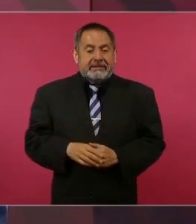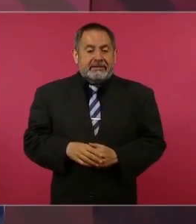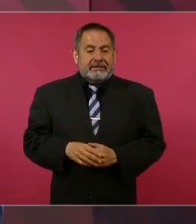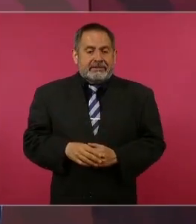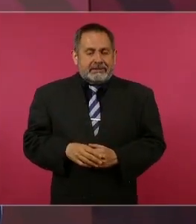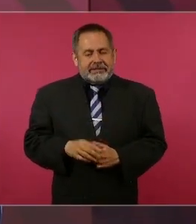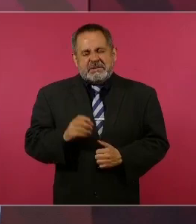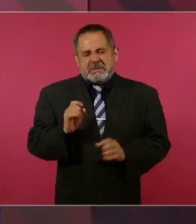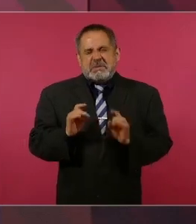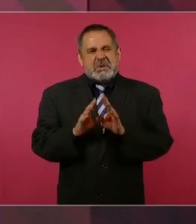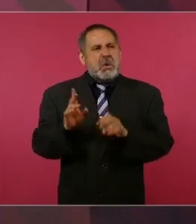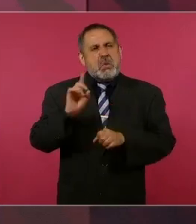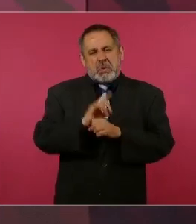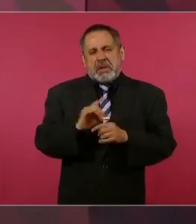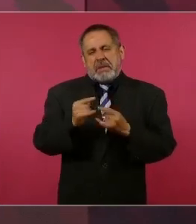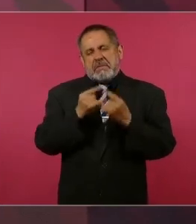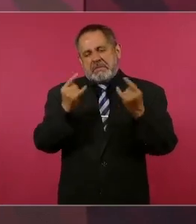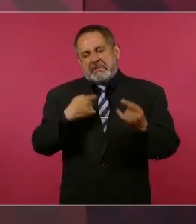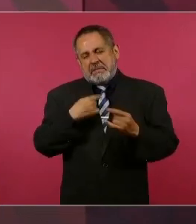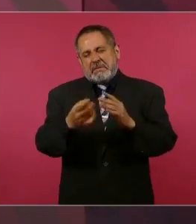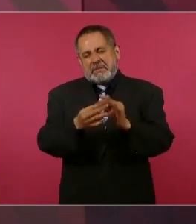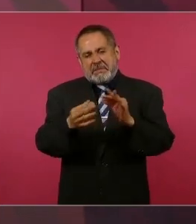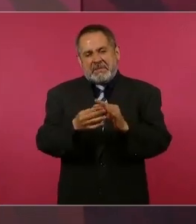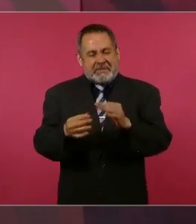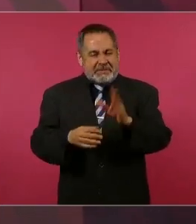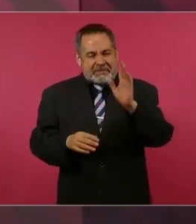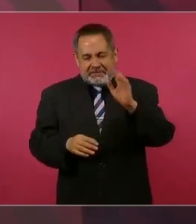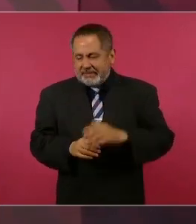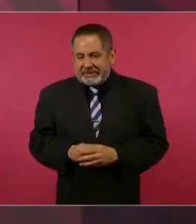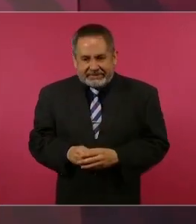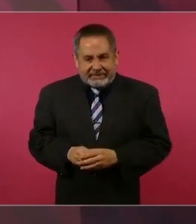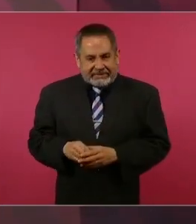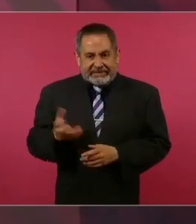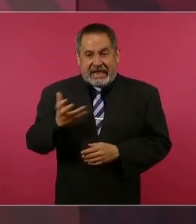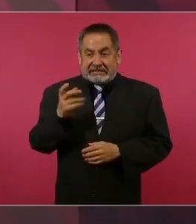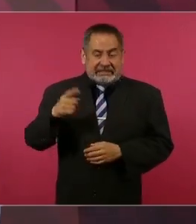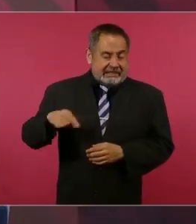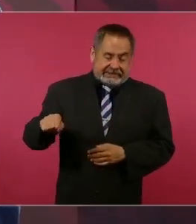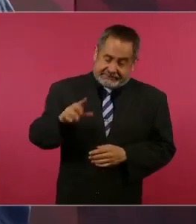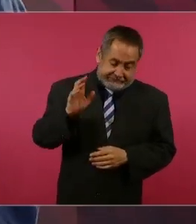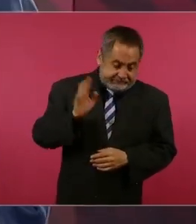algún día les voy a platicar de las cosas que hacían.